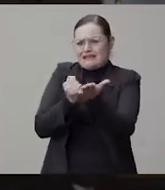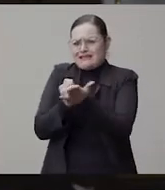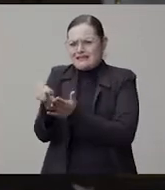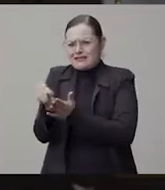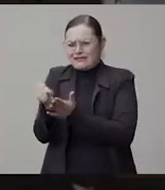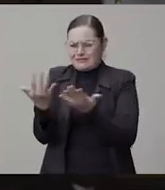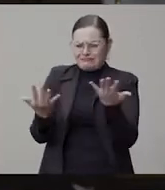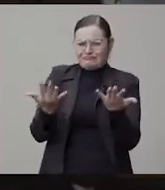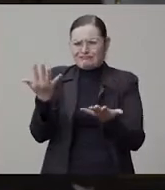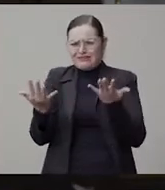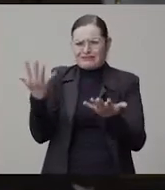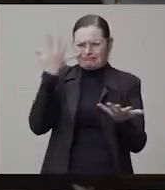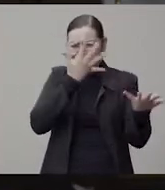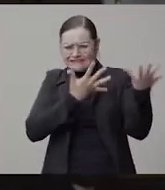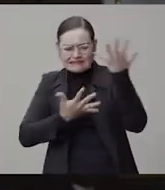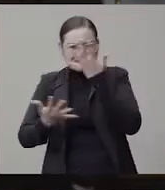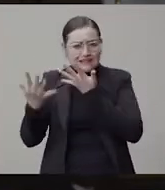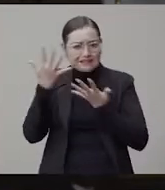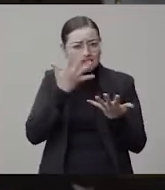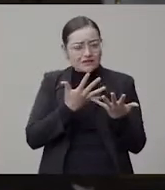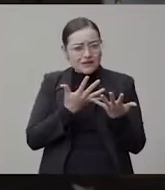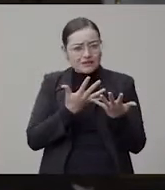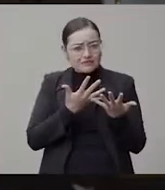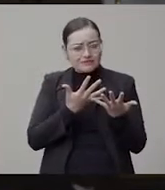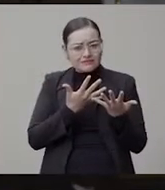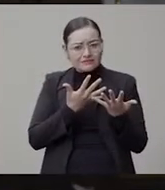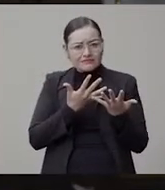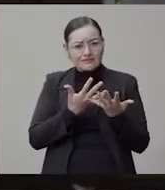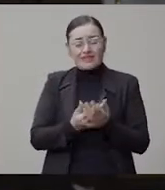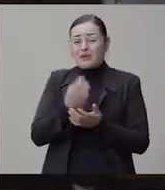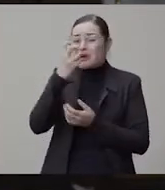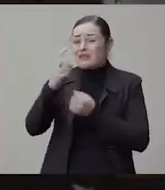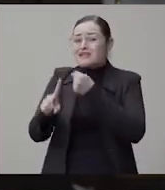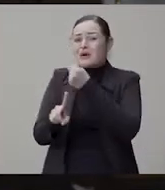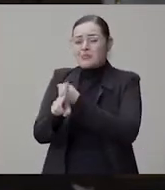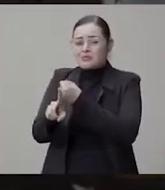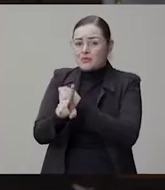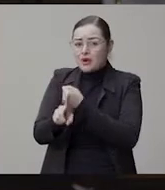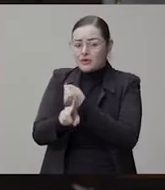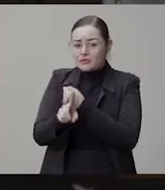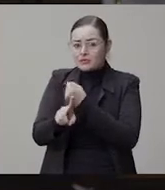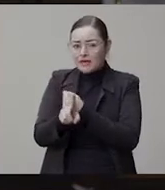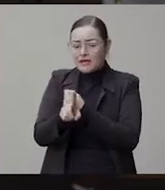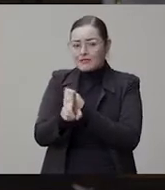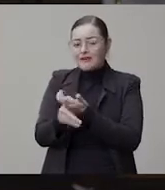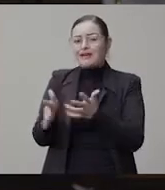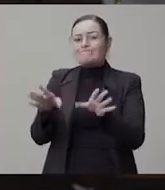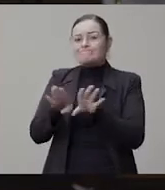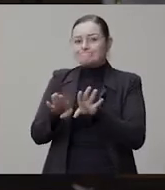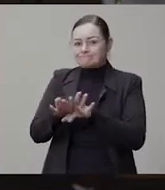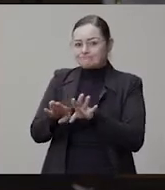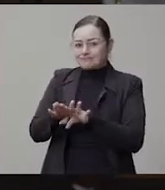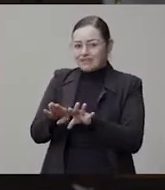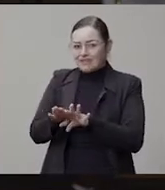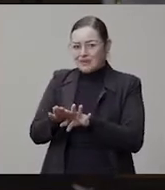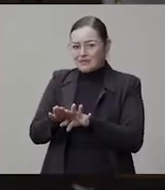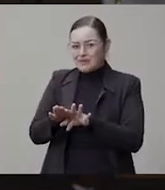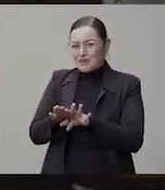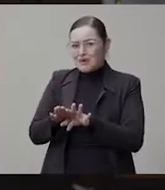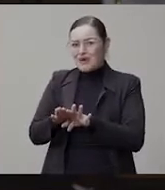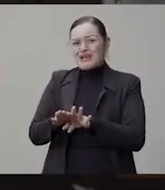que emanaron de ese poder jurídico a esta lamentable situación se agregó la radicalización